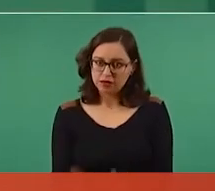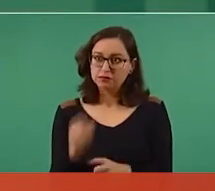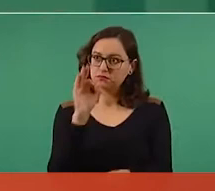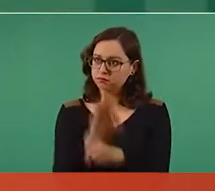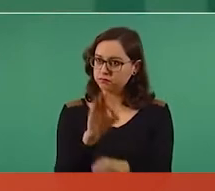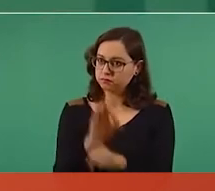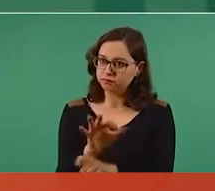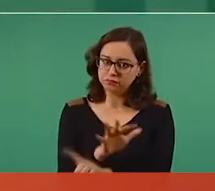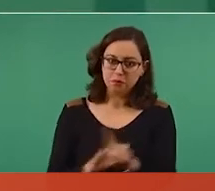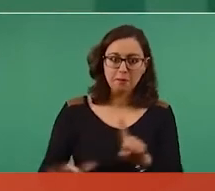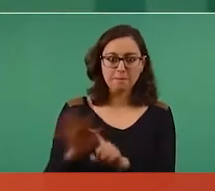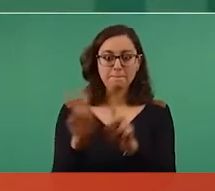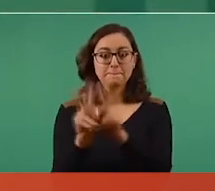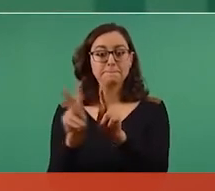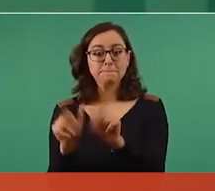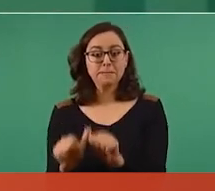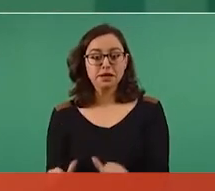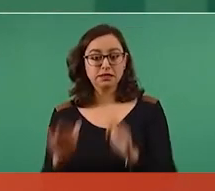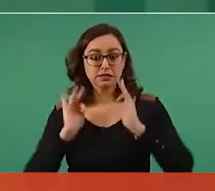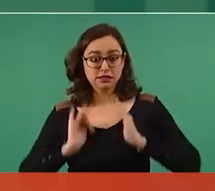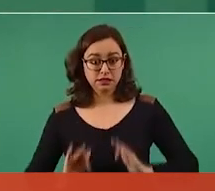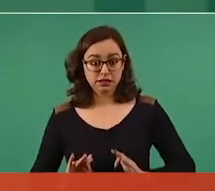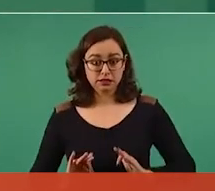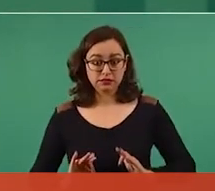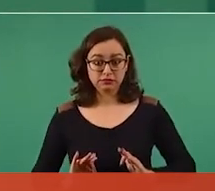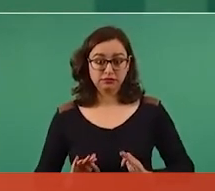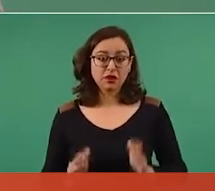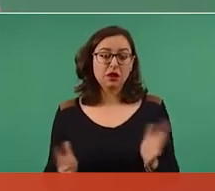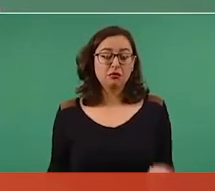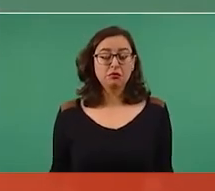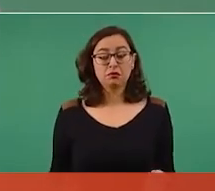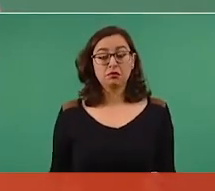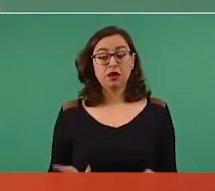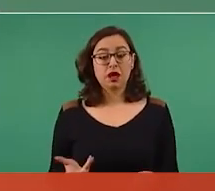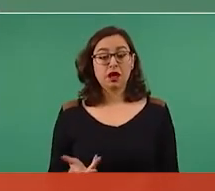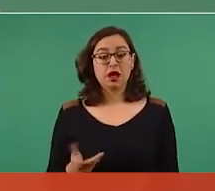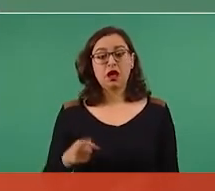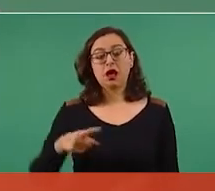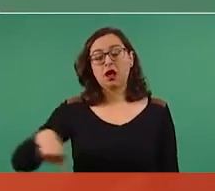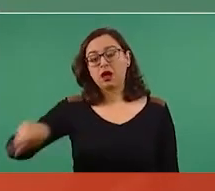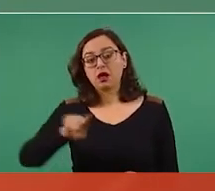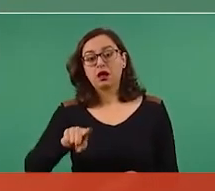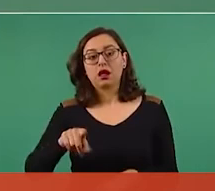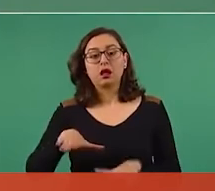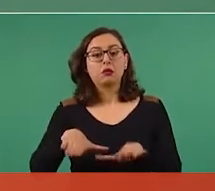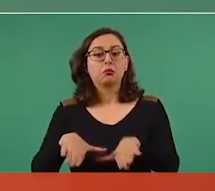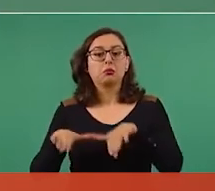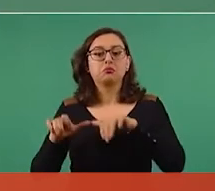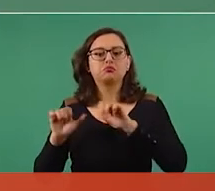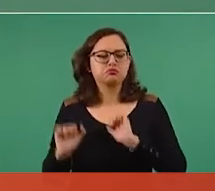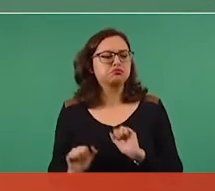tranquilidad. No le vamos a dejar, como antes, el que garanticen la paz